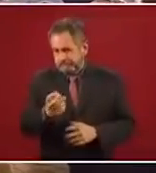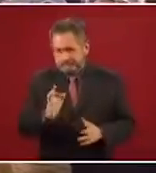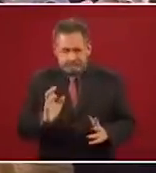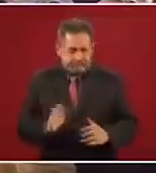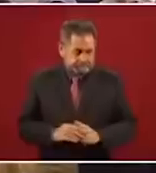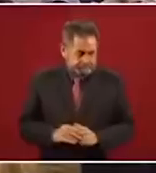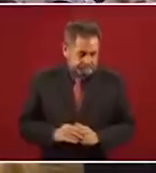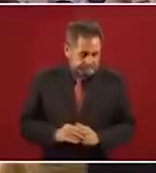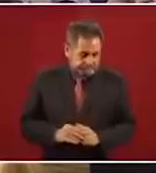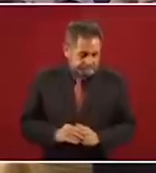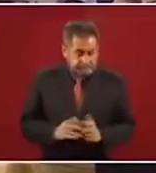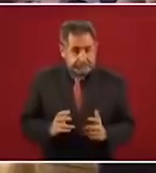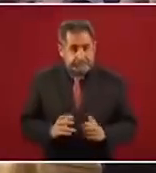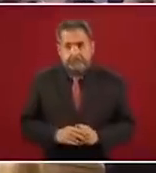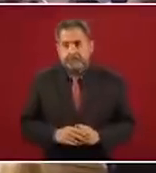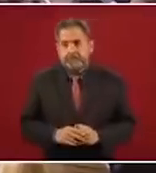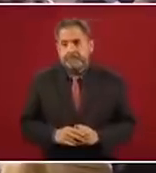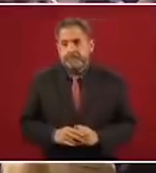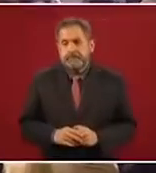es lo que